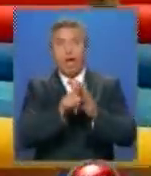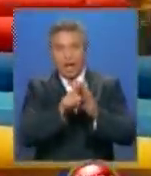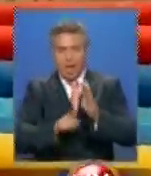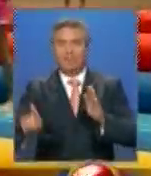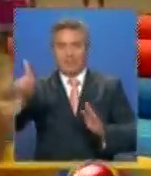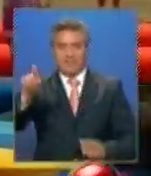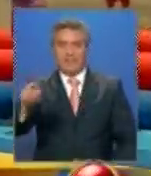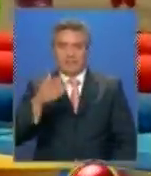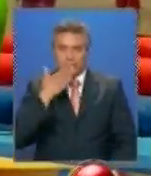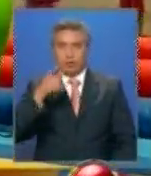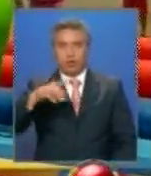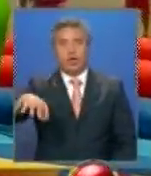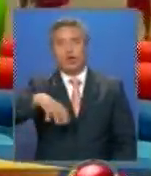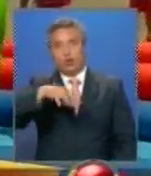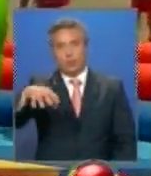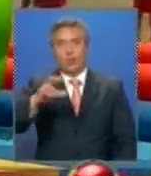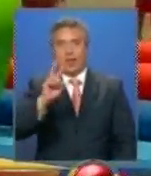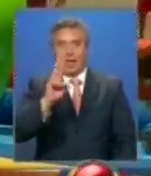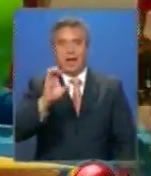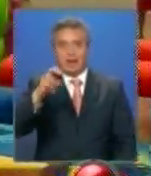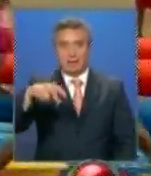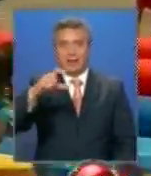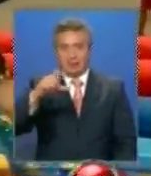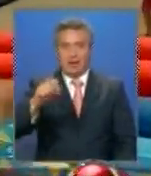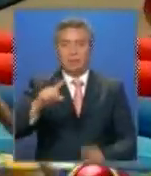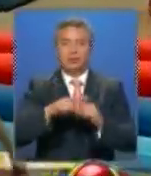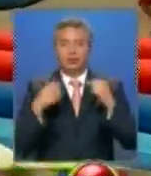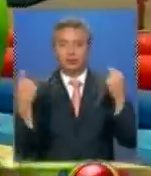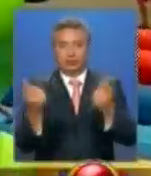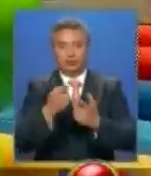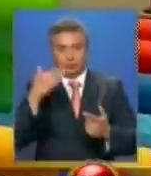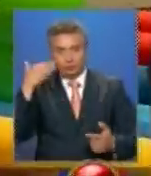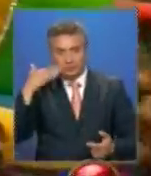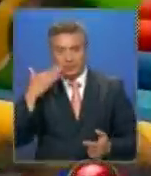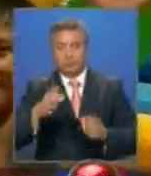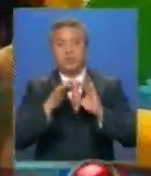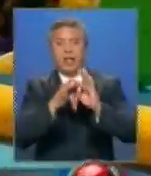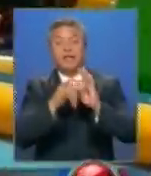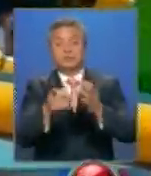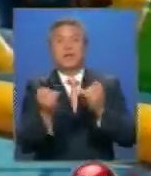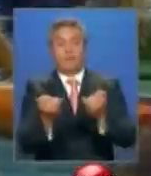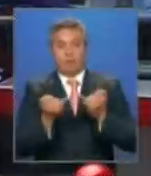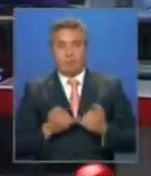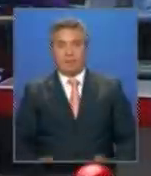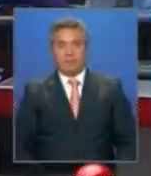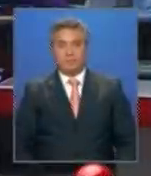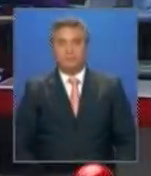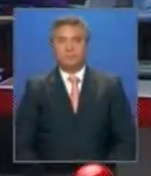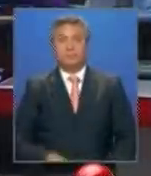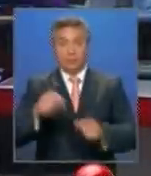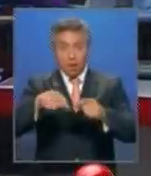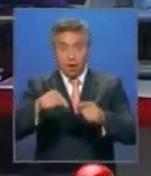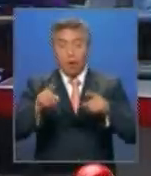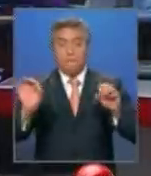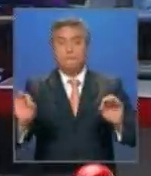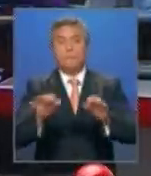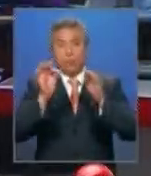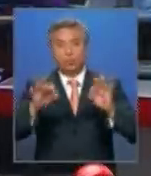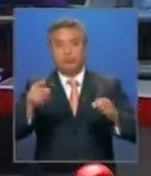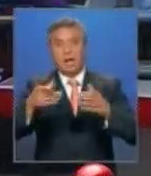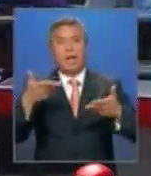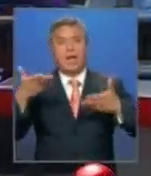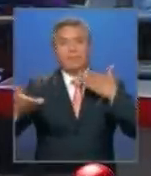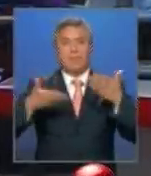Entonces, que ha dispuesto la comuna de Renca para todos los niños. Gracias, Marcelo, por este informe. Buenas tardes. Vamos a la música porque el cantante español